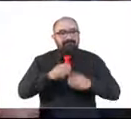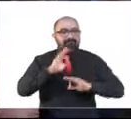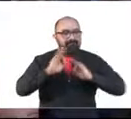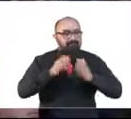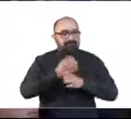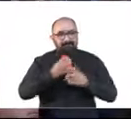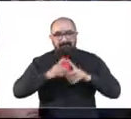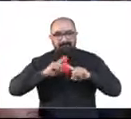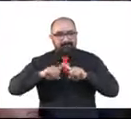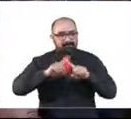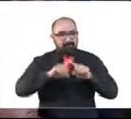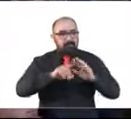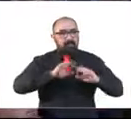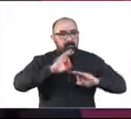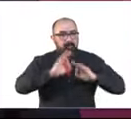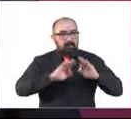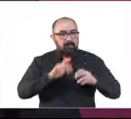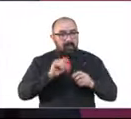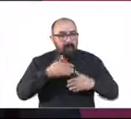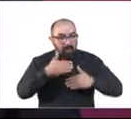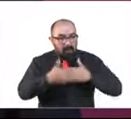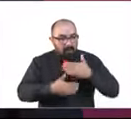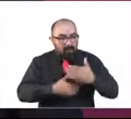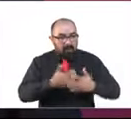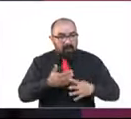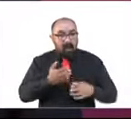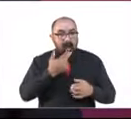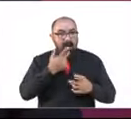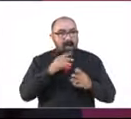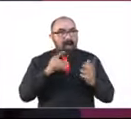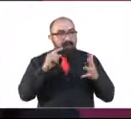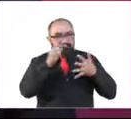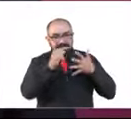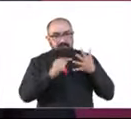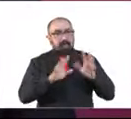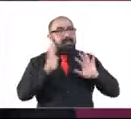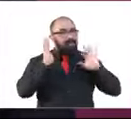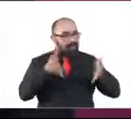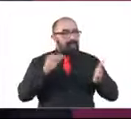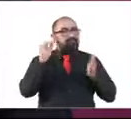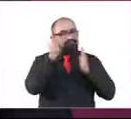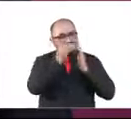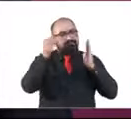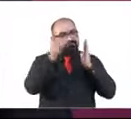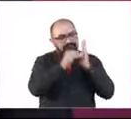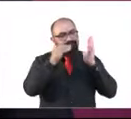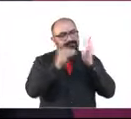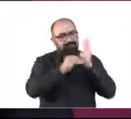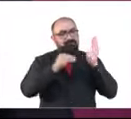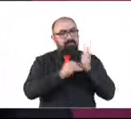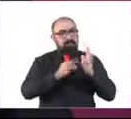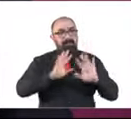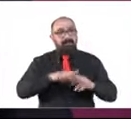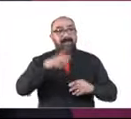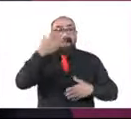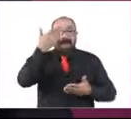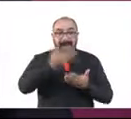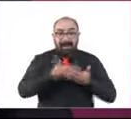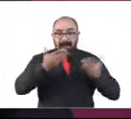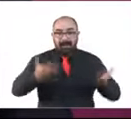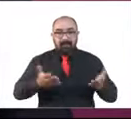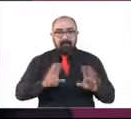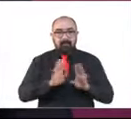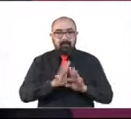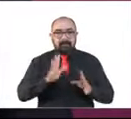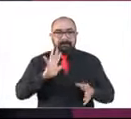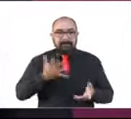actualidad, esas medidas ya las hicimos prácticamente. En la actualidad, los retos que tenemos es,